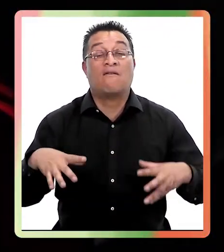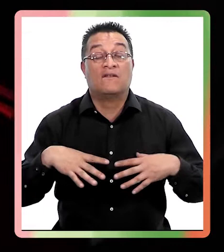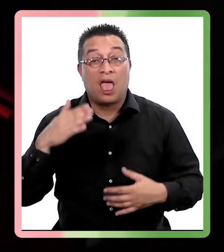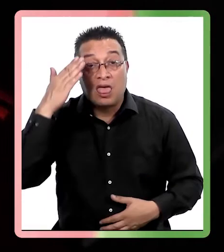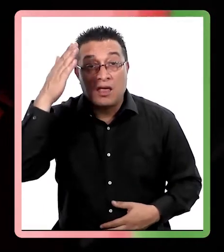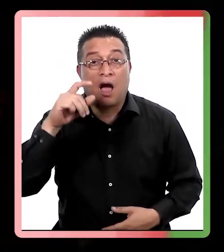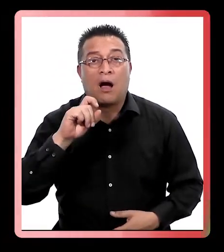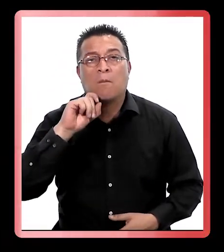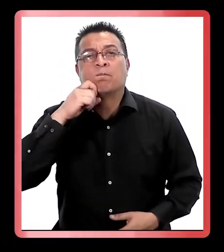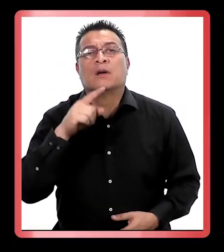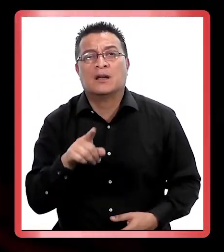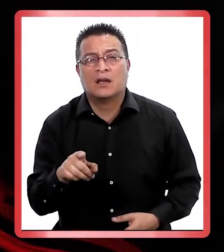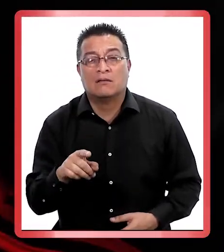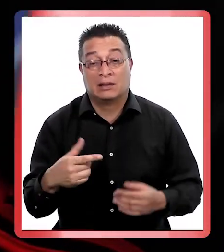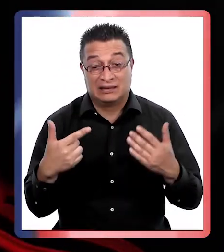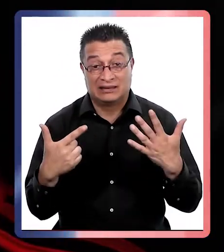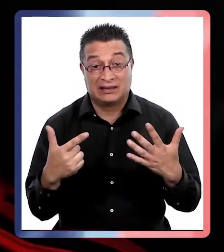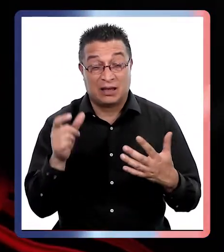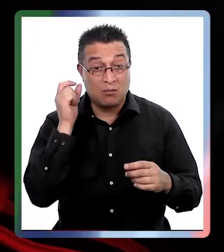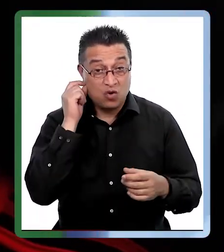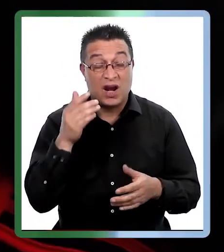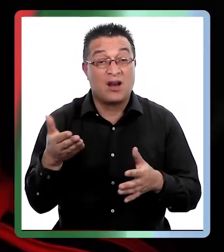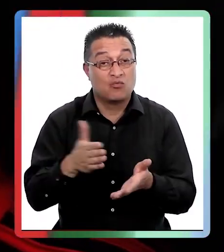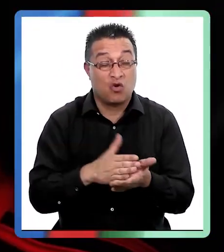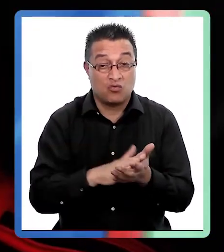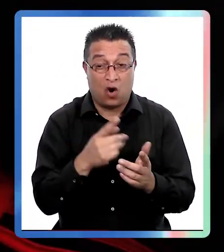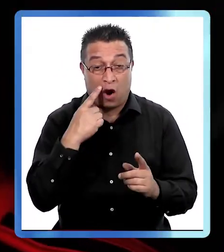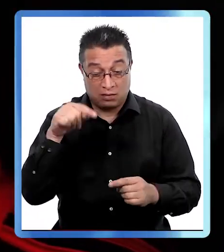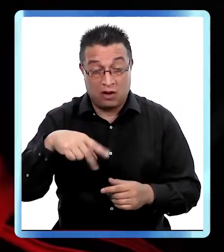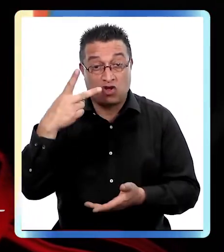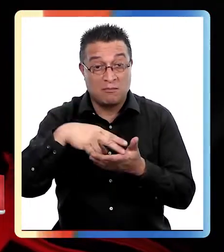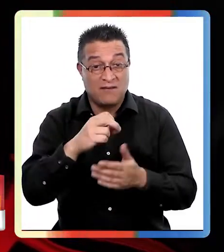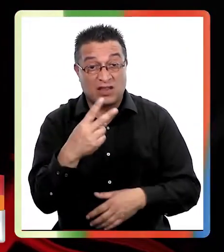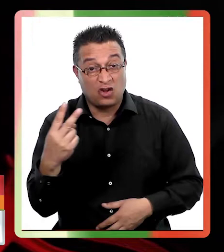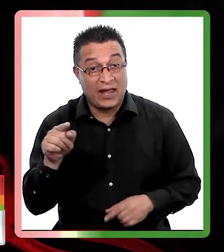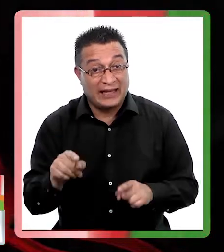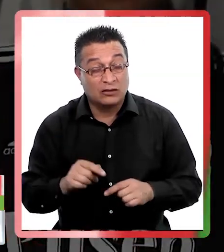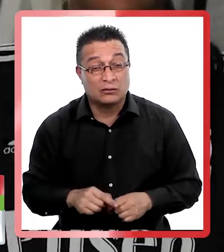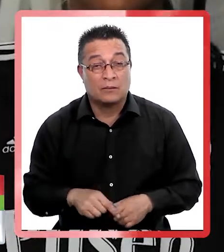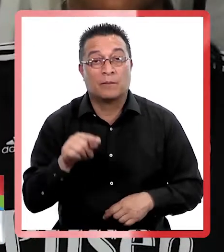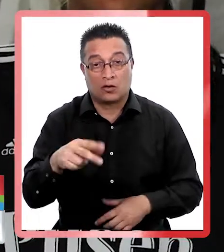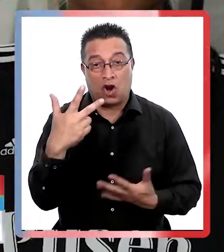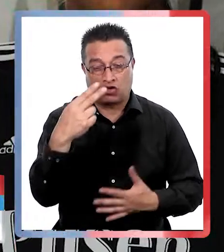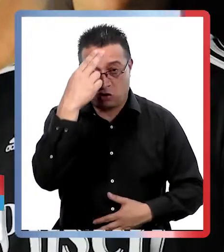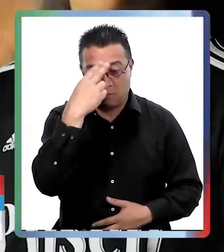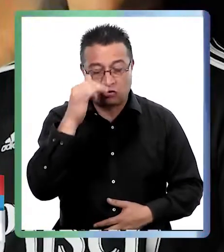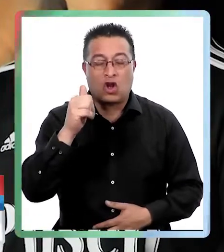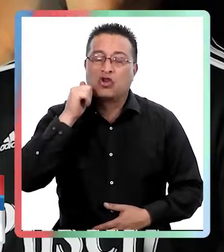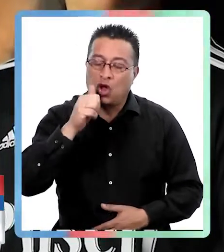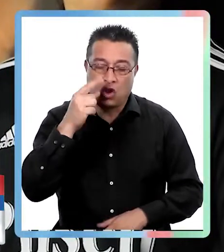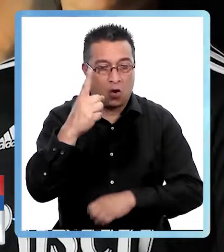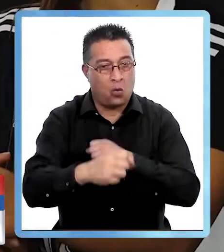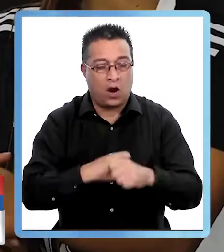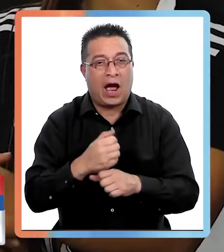día para quién? ¿Para las 7 mujeres asesinadas por un hombre en lo que va del 2022? Este 8 de marzo y todos los días